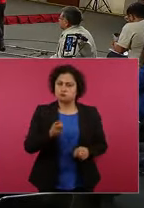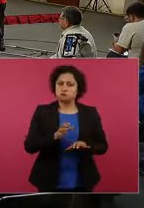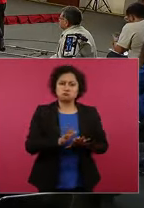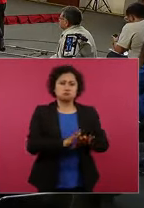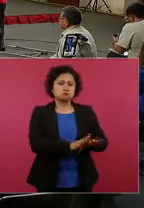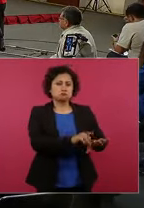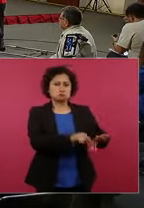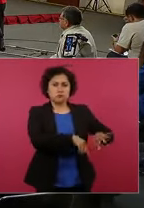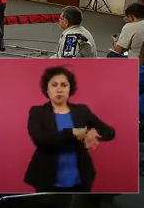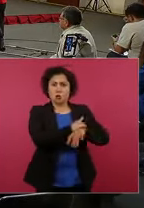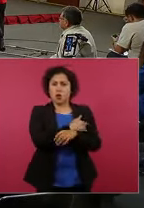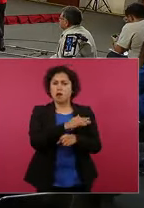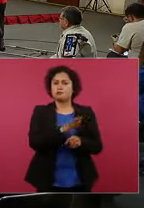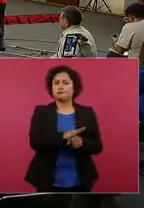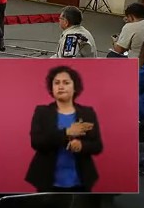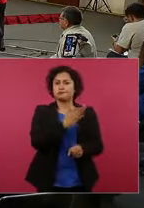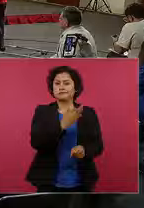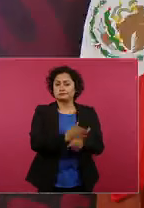La próxima